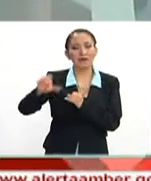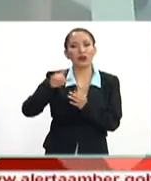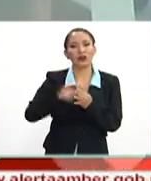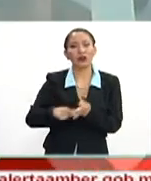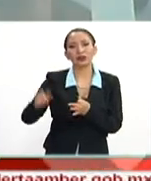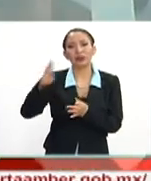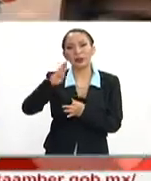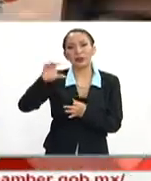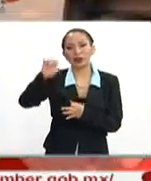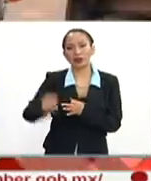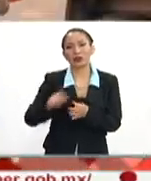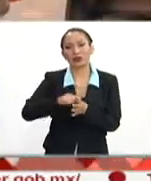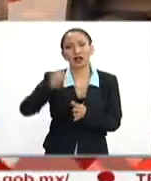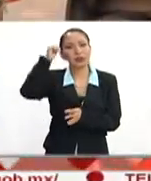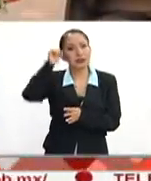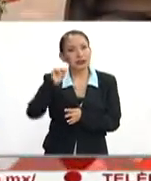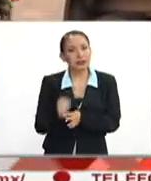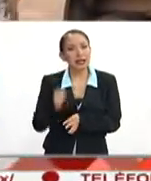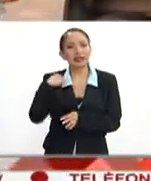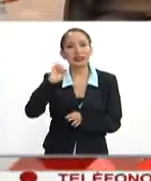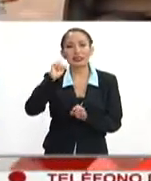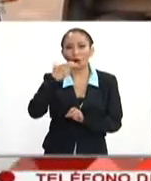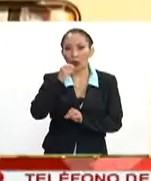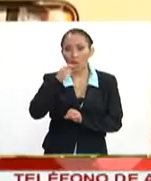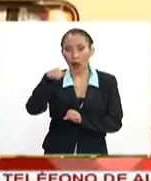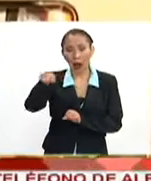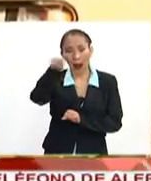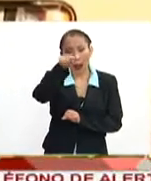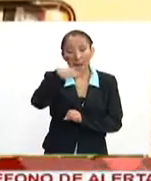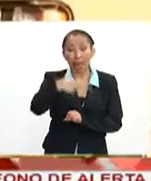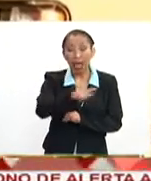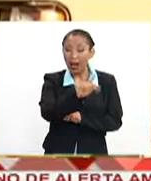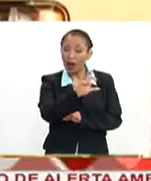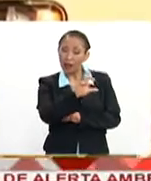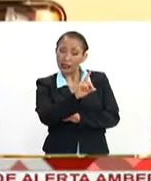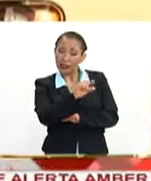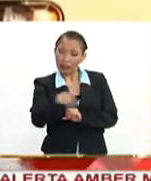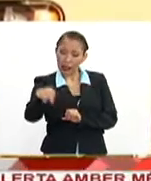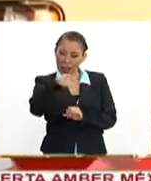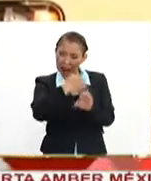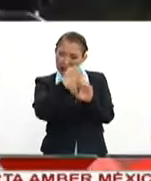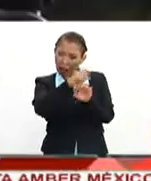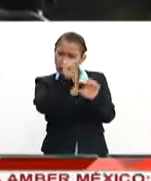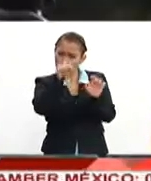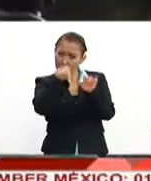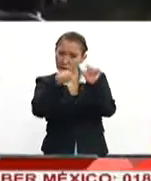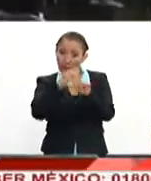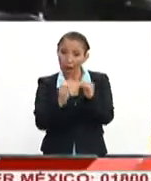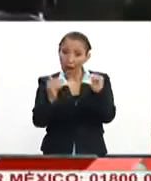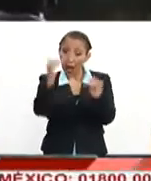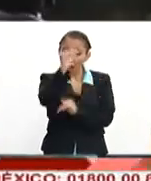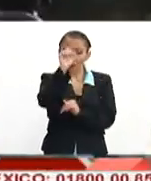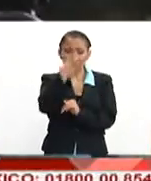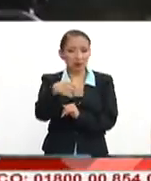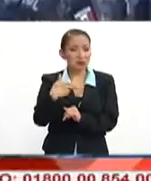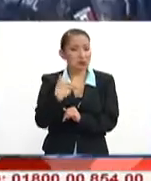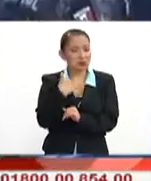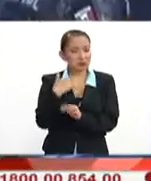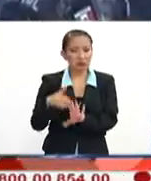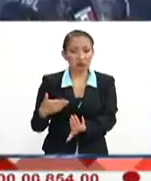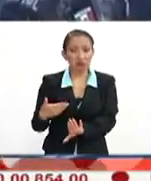California Sur, Sinaloa y Chihuahua, aunque en 30 de las entidades aumentó este delito.